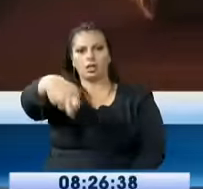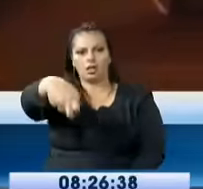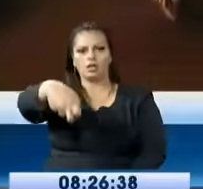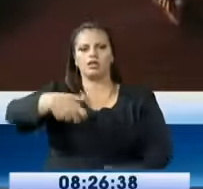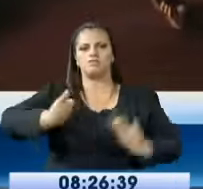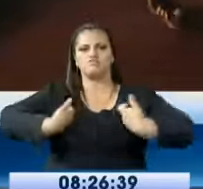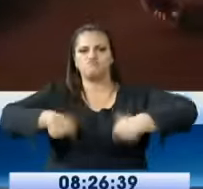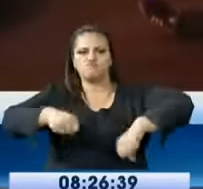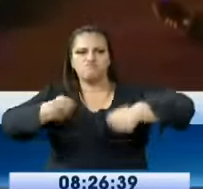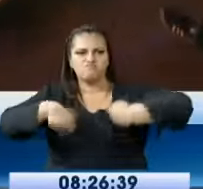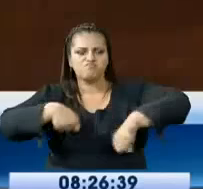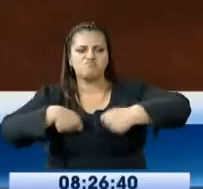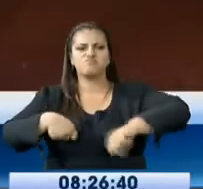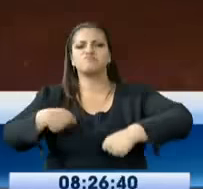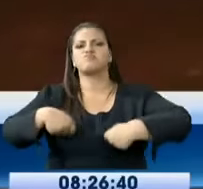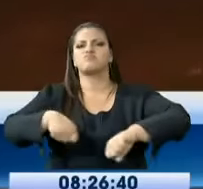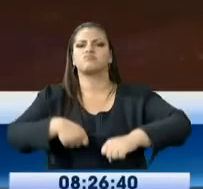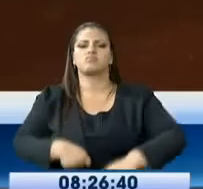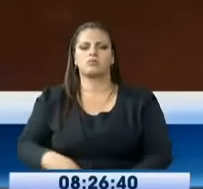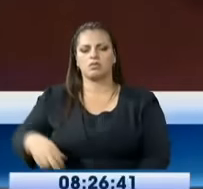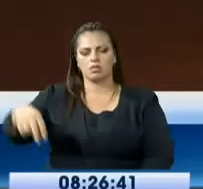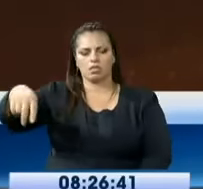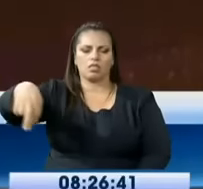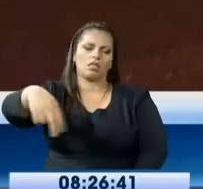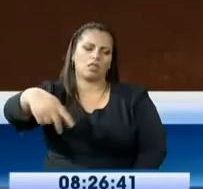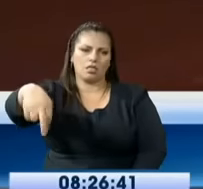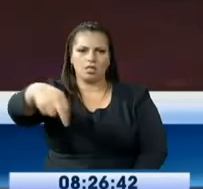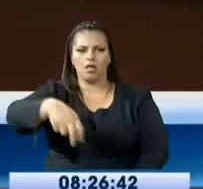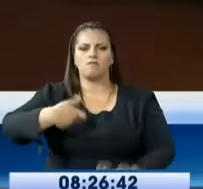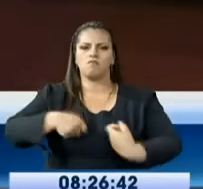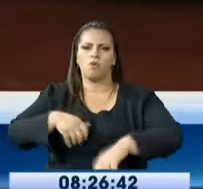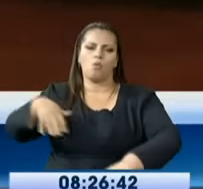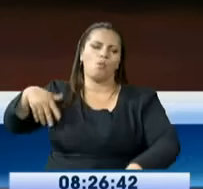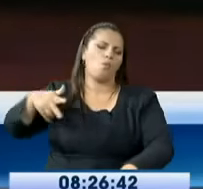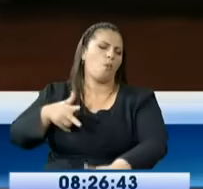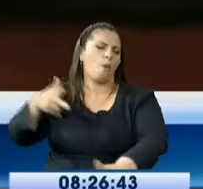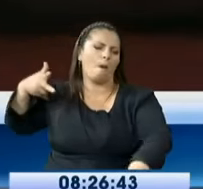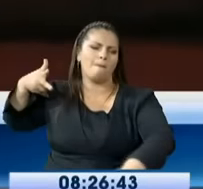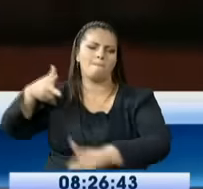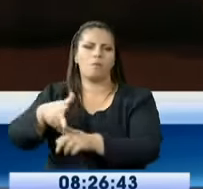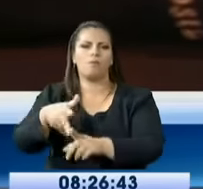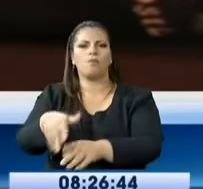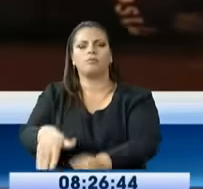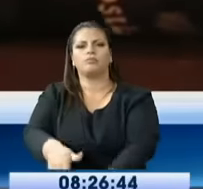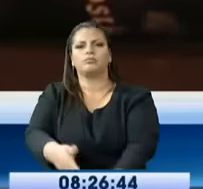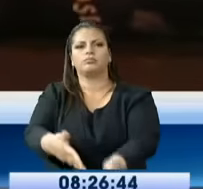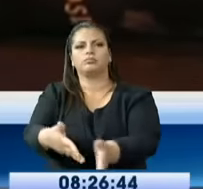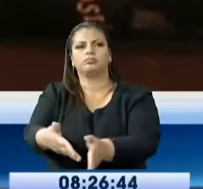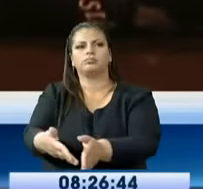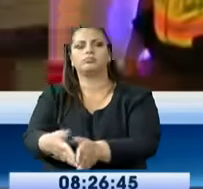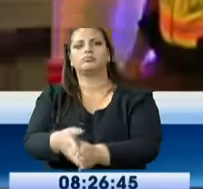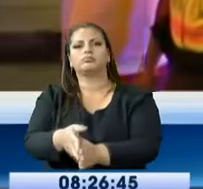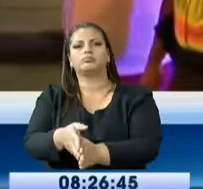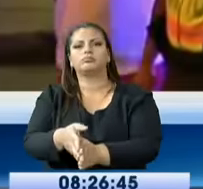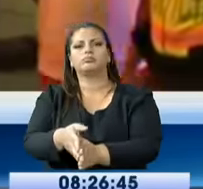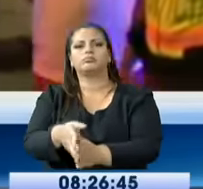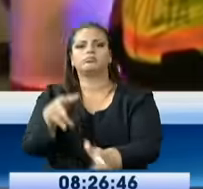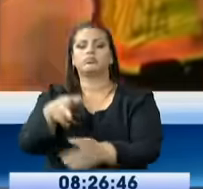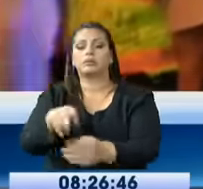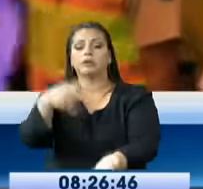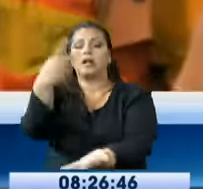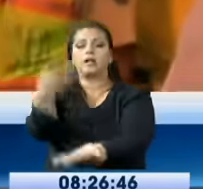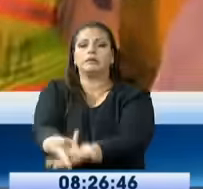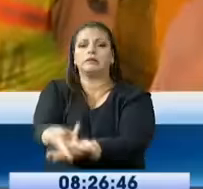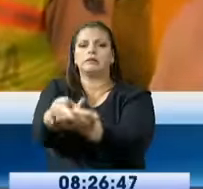a exceso de velocidad. El herido permaneció tendido en la calzada varios minutos. Nos acaban de reportar